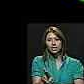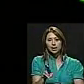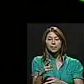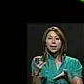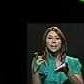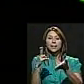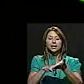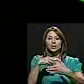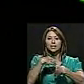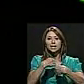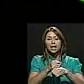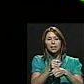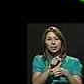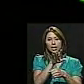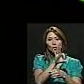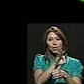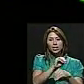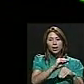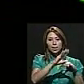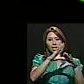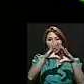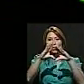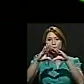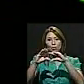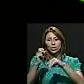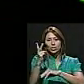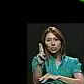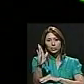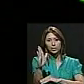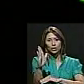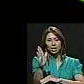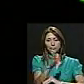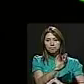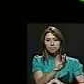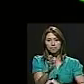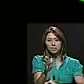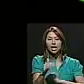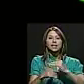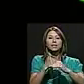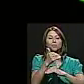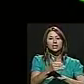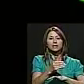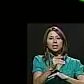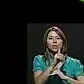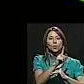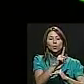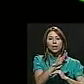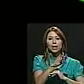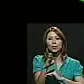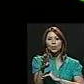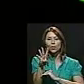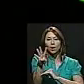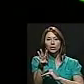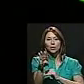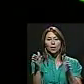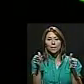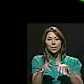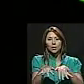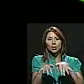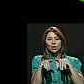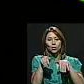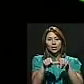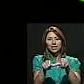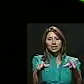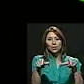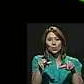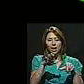se realizará entre las 9 de la mañana y las 12 mediodía y de 1 a 4 de la tarde en el mini auditorio de este